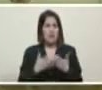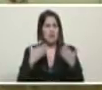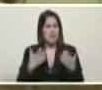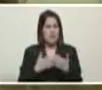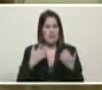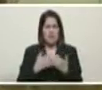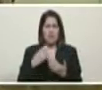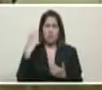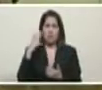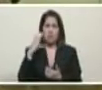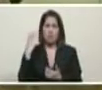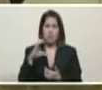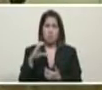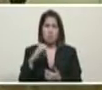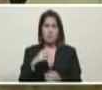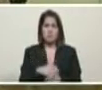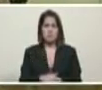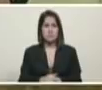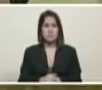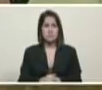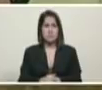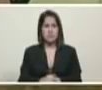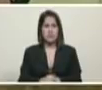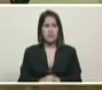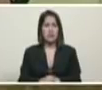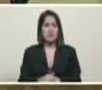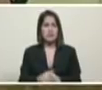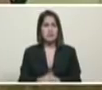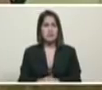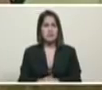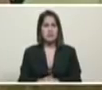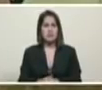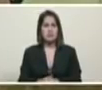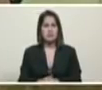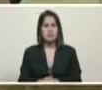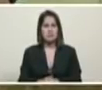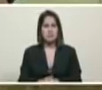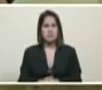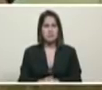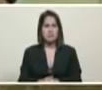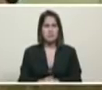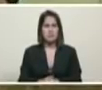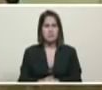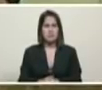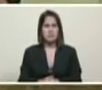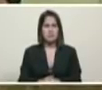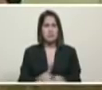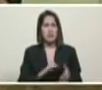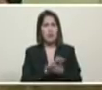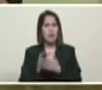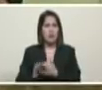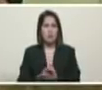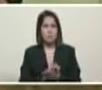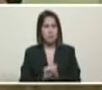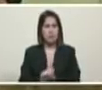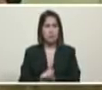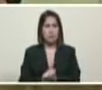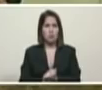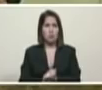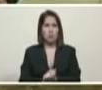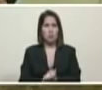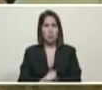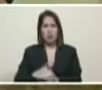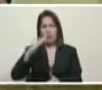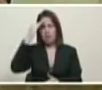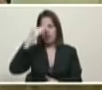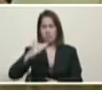Colombia y deje a Venezuela en paz. compañero general en jefe